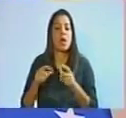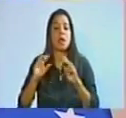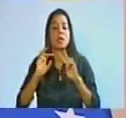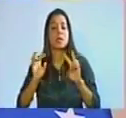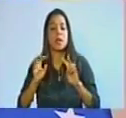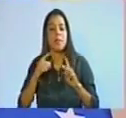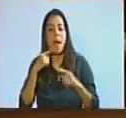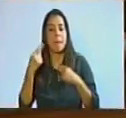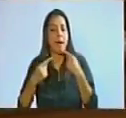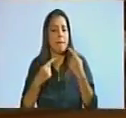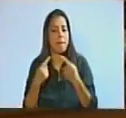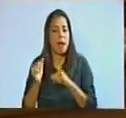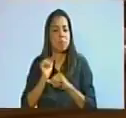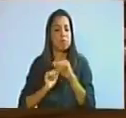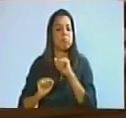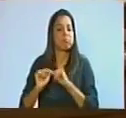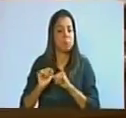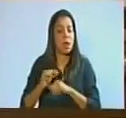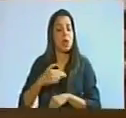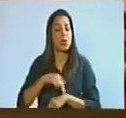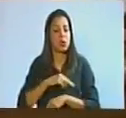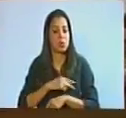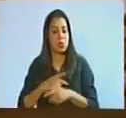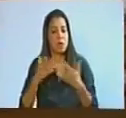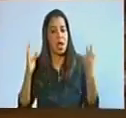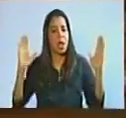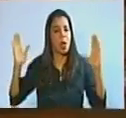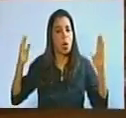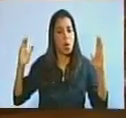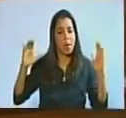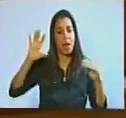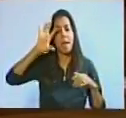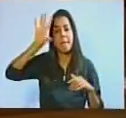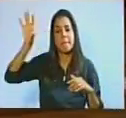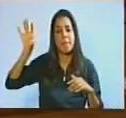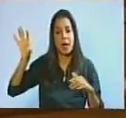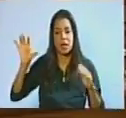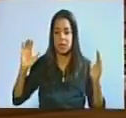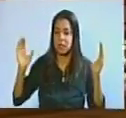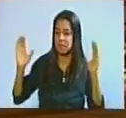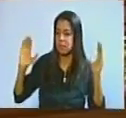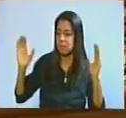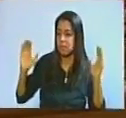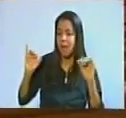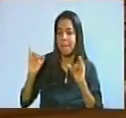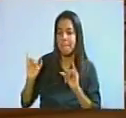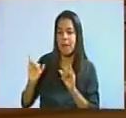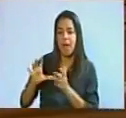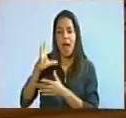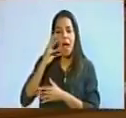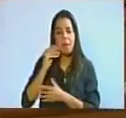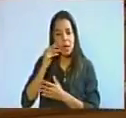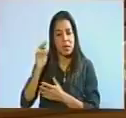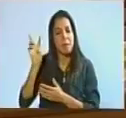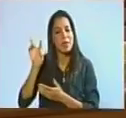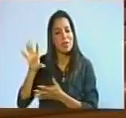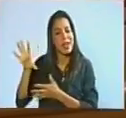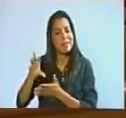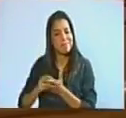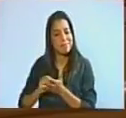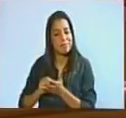argumentos, y podamos tener un estudio comparado de qué ha pasado en el mundo con estas cosas. Y antes de